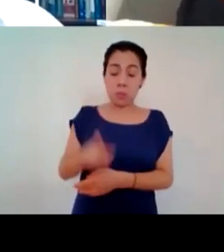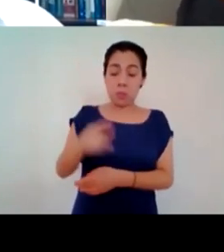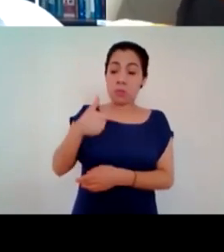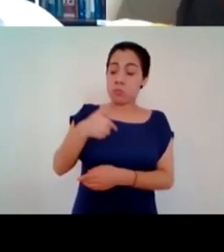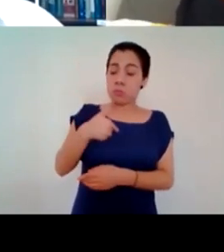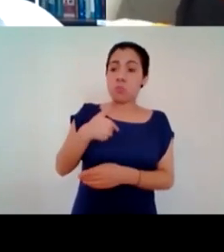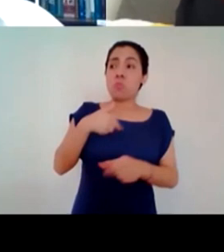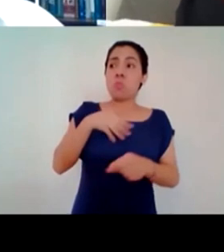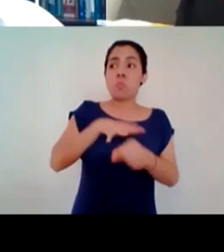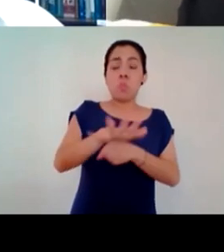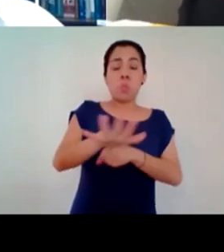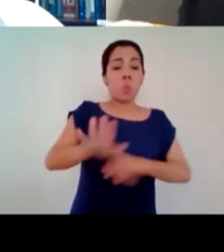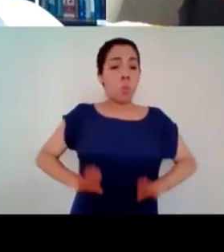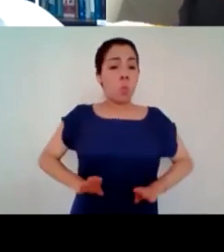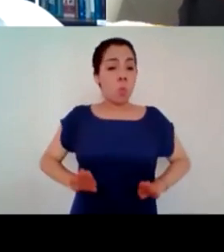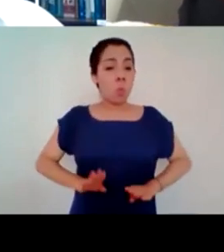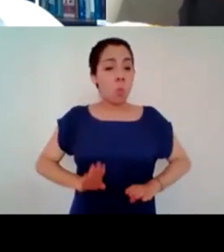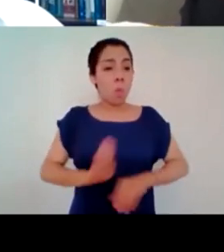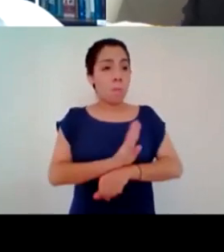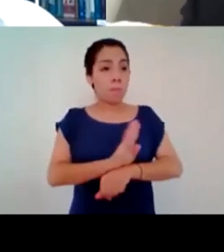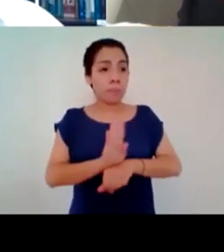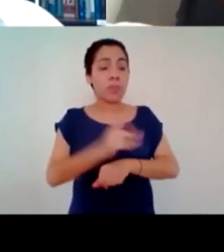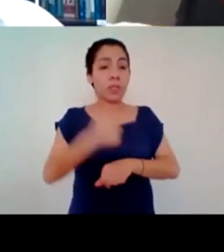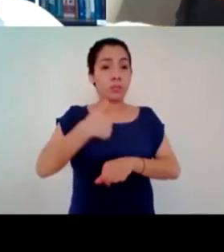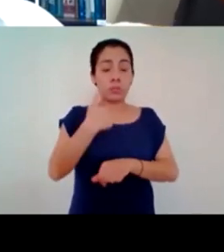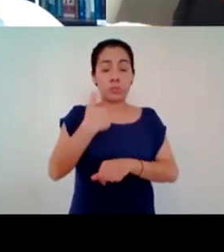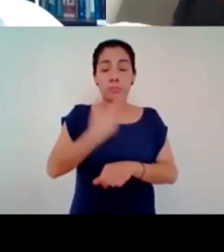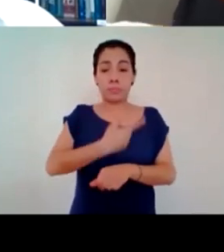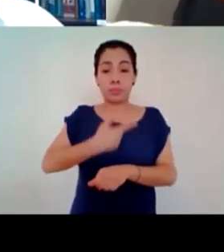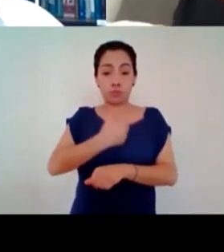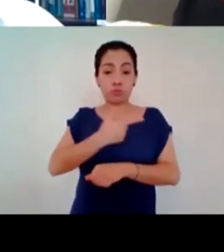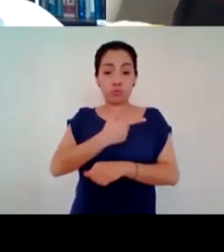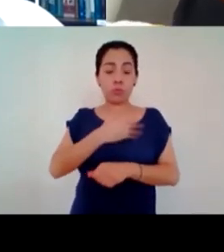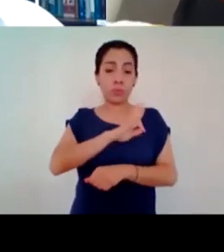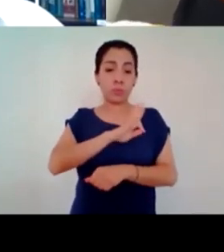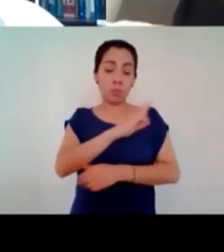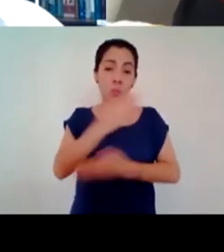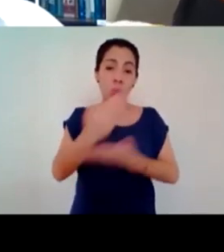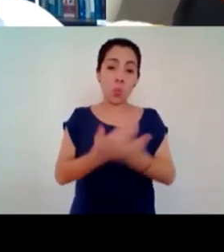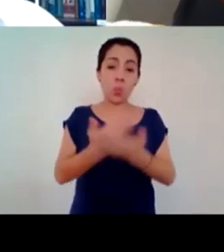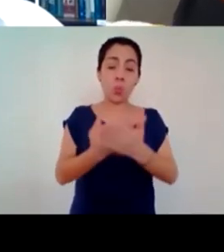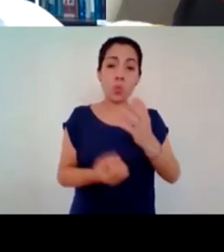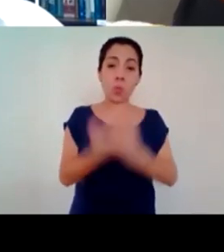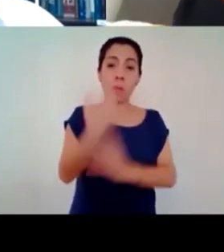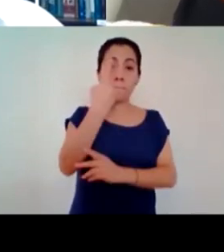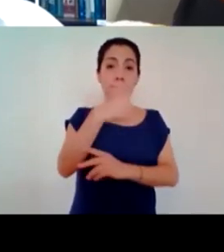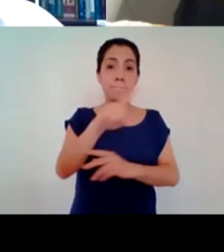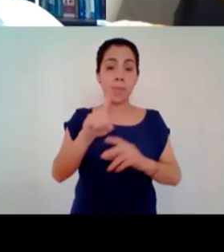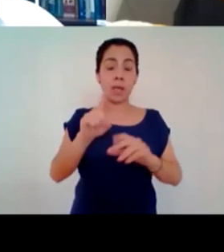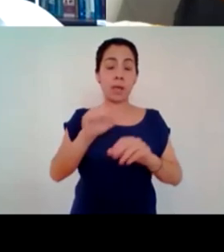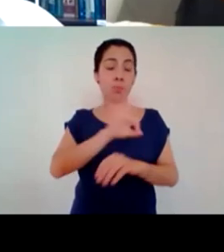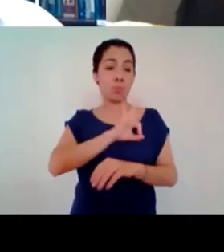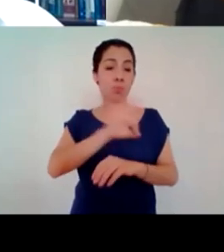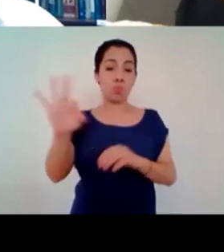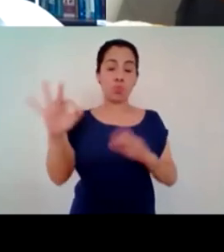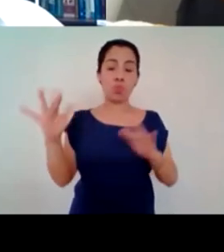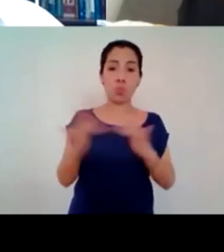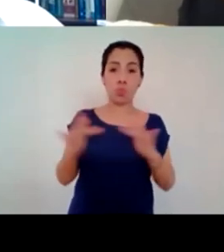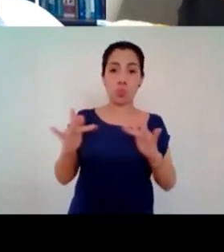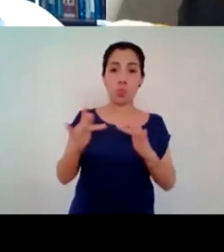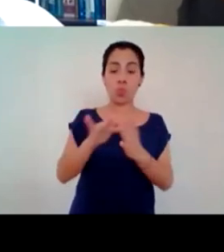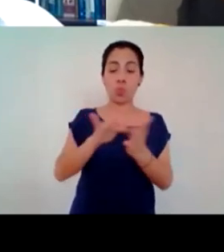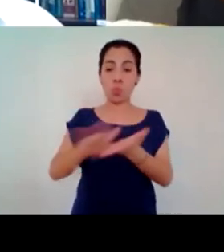poder colaborar para lo que es la función pública con la visión de las asociaciones civiles, que muchas veces tienen una